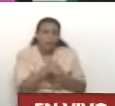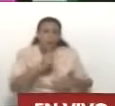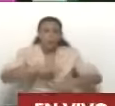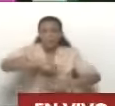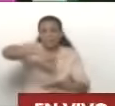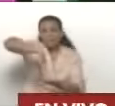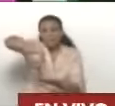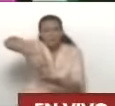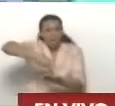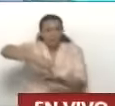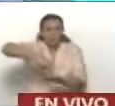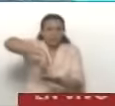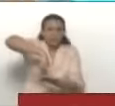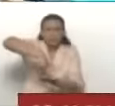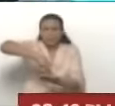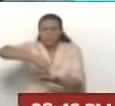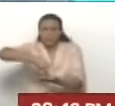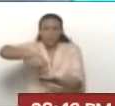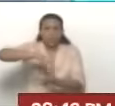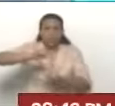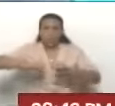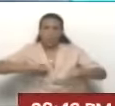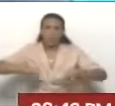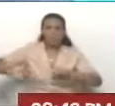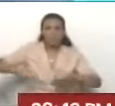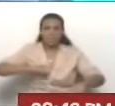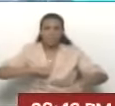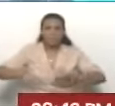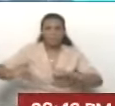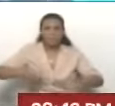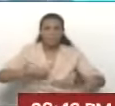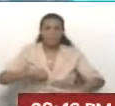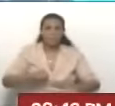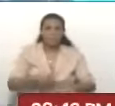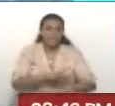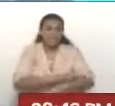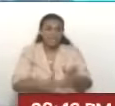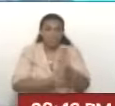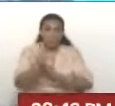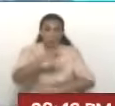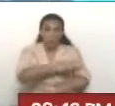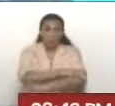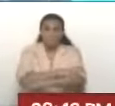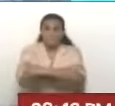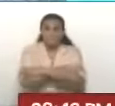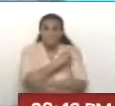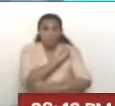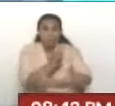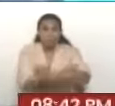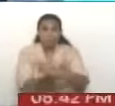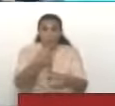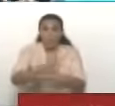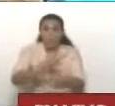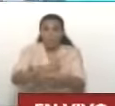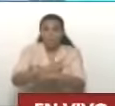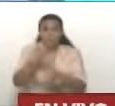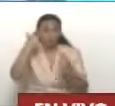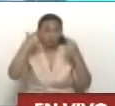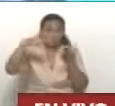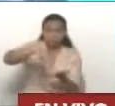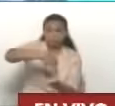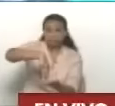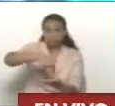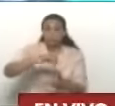rítmica. ¿Primero? Primero, pero claro, no fue algo... La gimnasia rítmica general, desarrollo muscular, ocio y la capacidad de